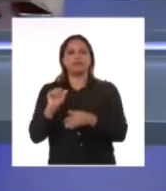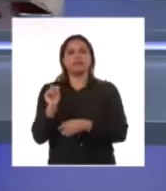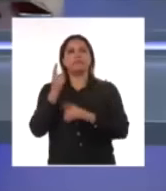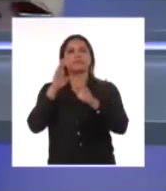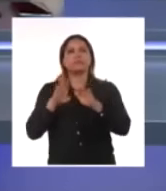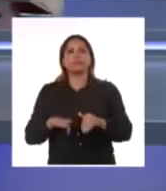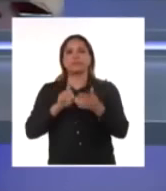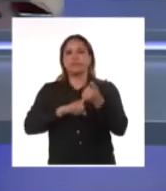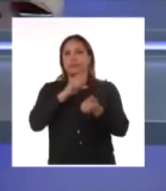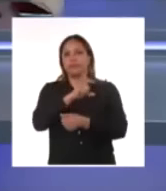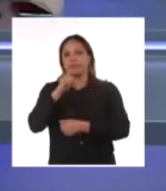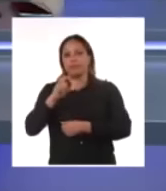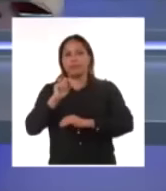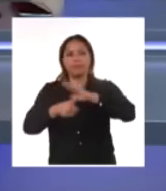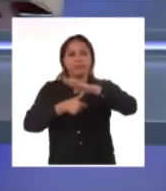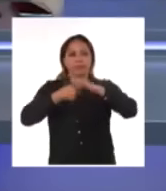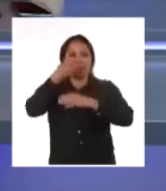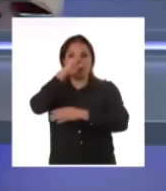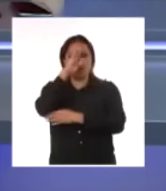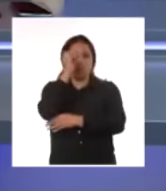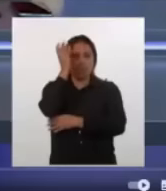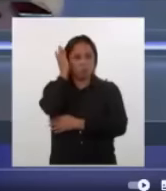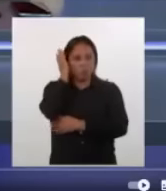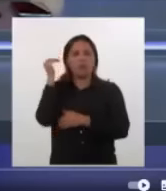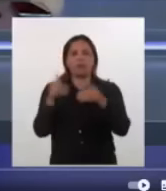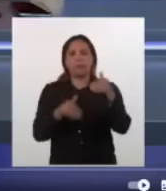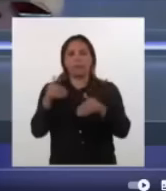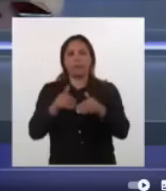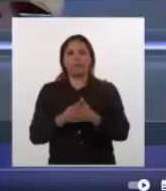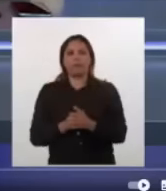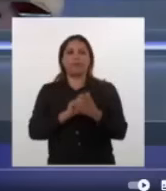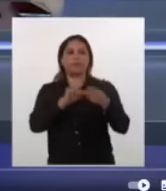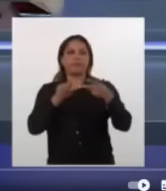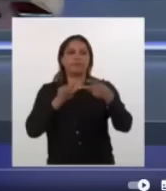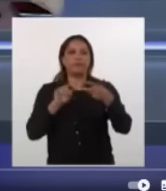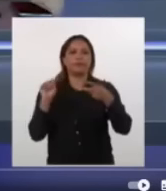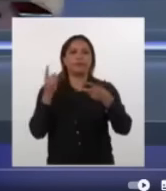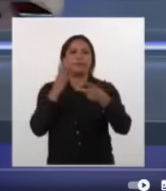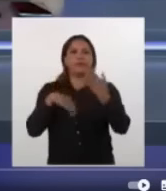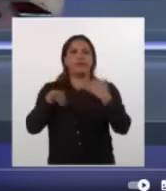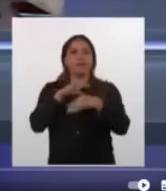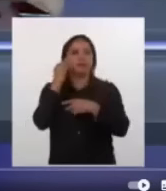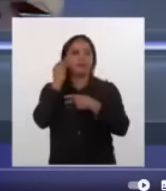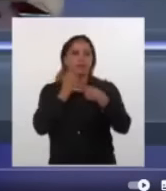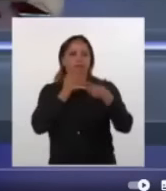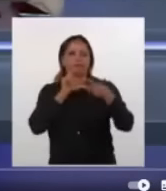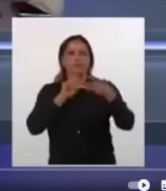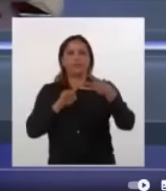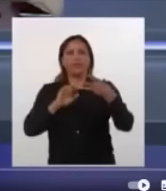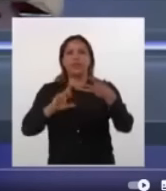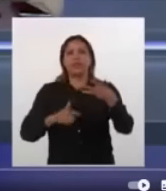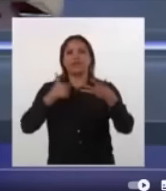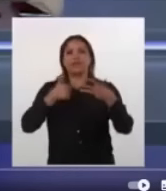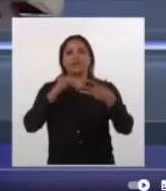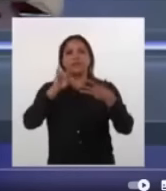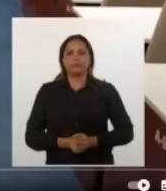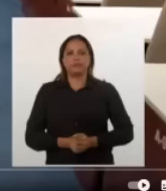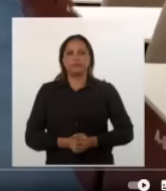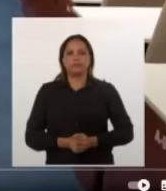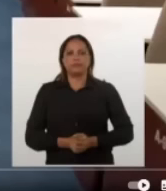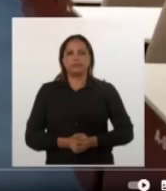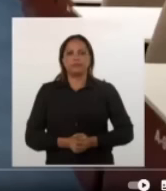central del partido y presidente de nuestra República Miguel Díaz canel Bermúdez el Primer Ministro Manuel marrero Cruz La viceprimera ministra Inés María chapan